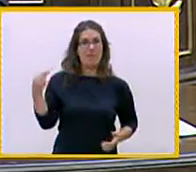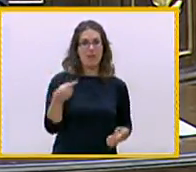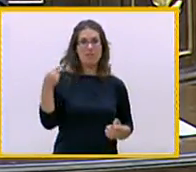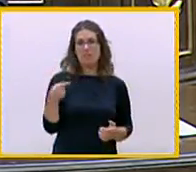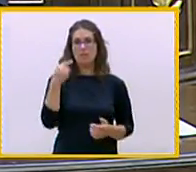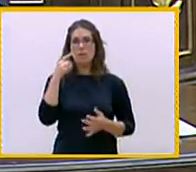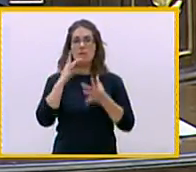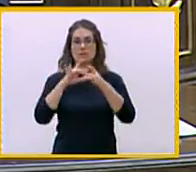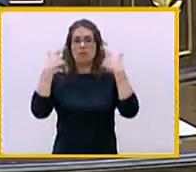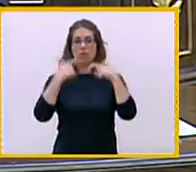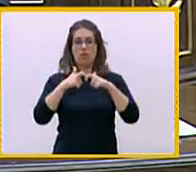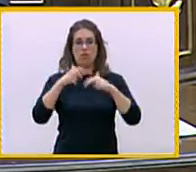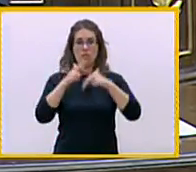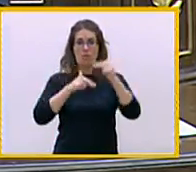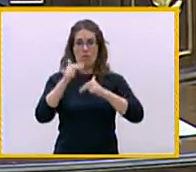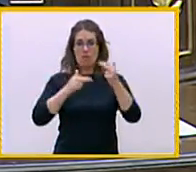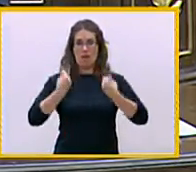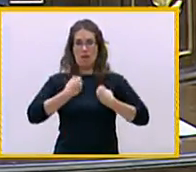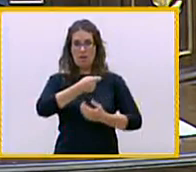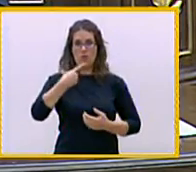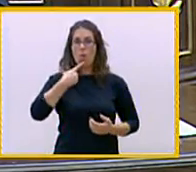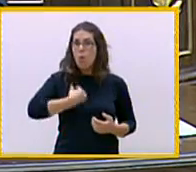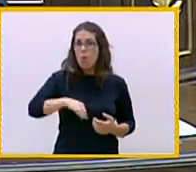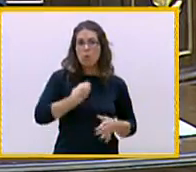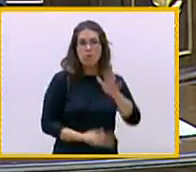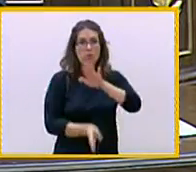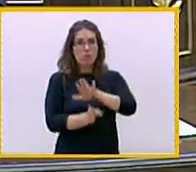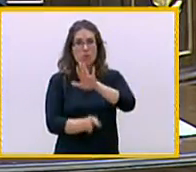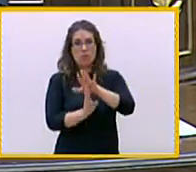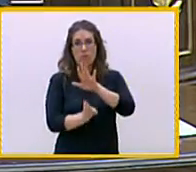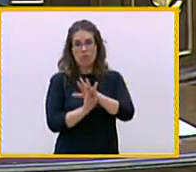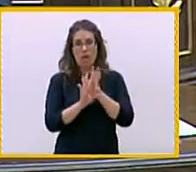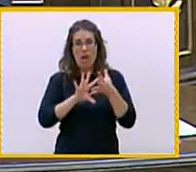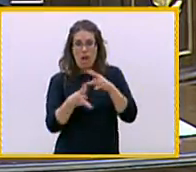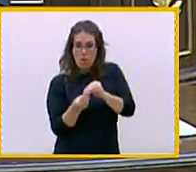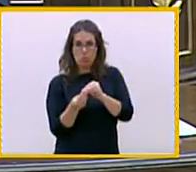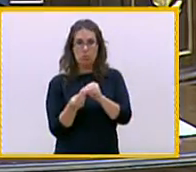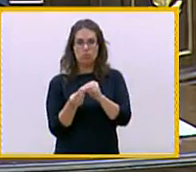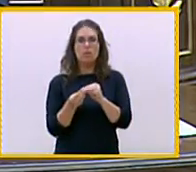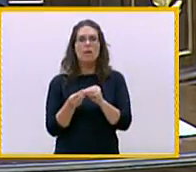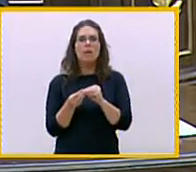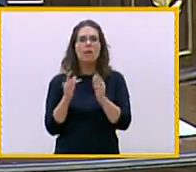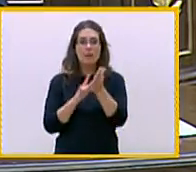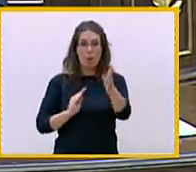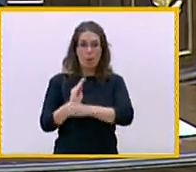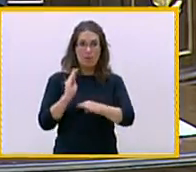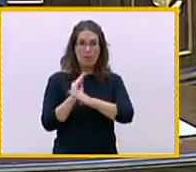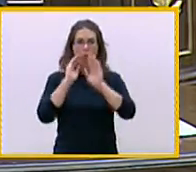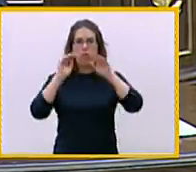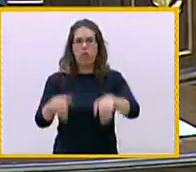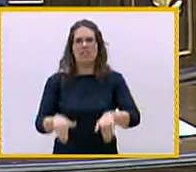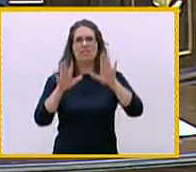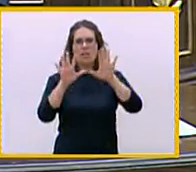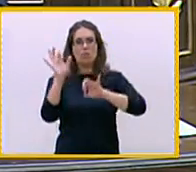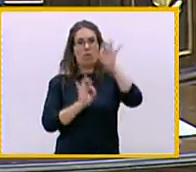inmobiliario, el único que continúa en proceso de ajuste, con una caída de la inversión del 10% interanual